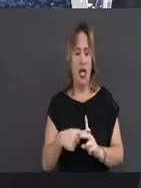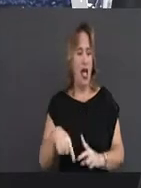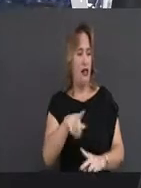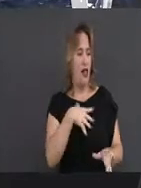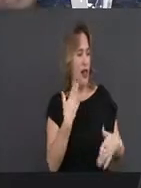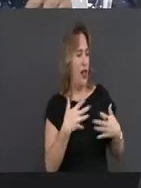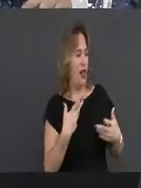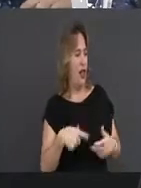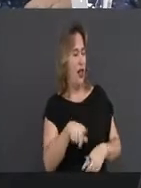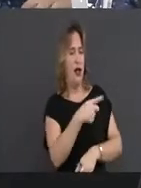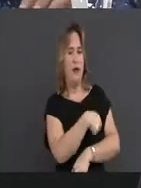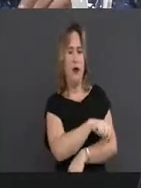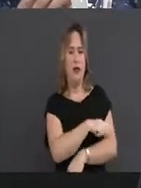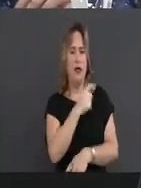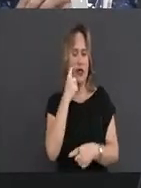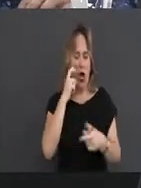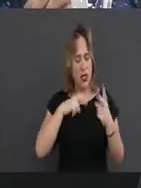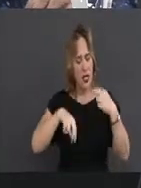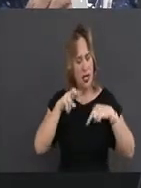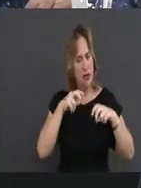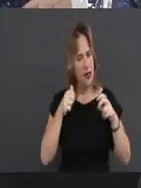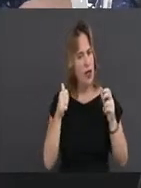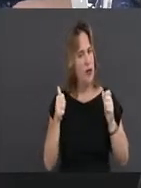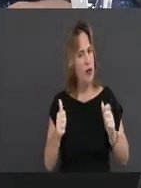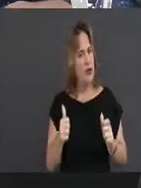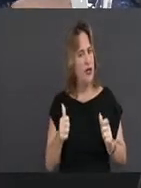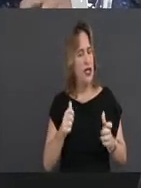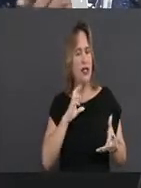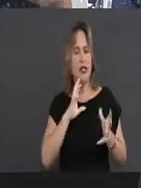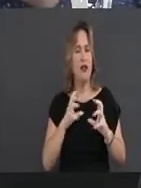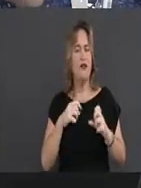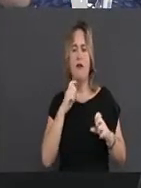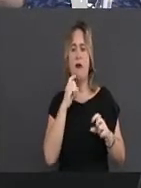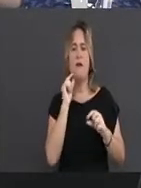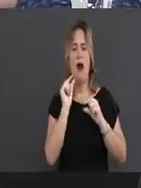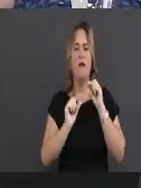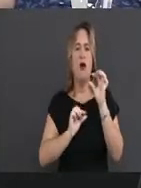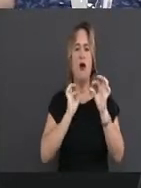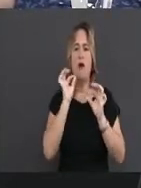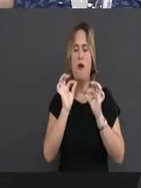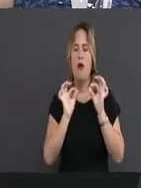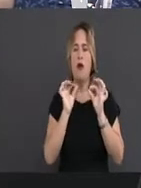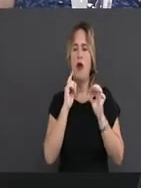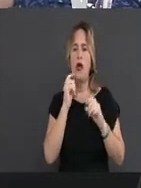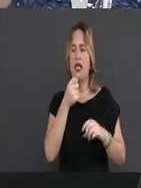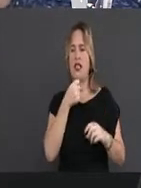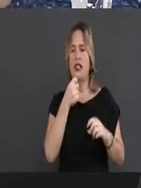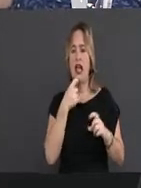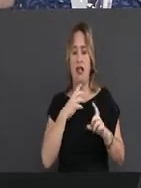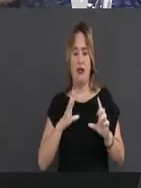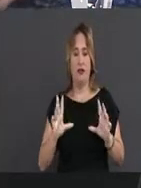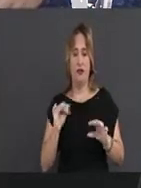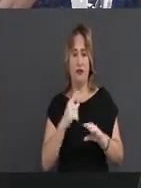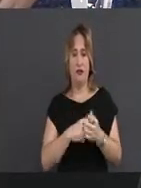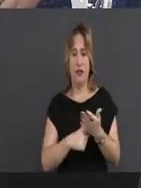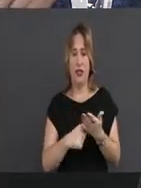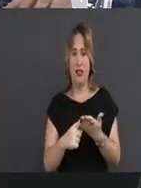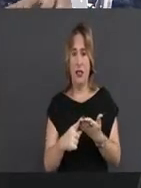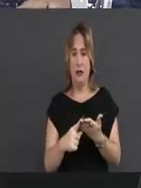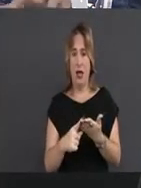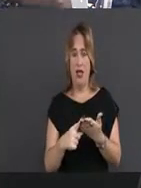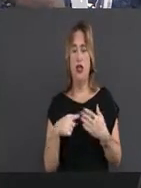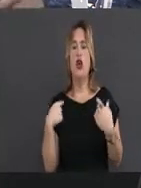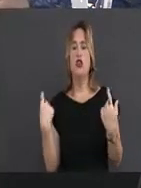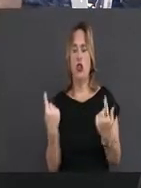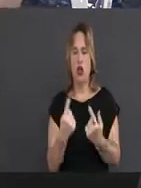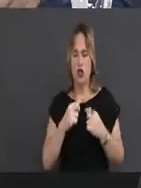tan generalizada, hay que revisarlo de una forma un poco más detallada. Por lo tanto, Dairon, en el transcurso de la semana, qué bueno que así sea,